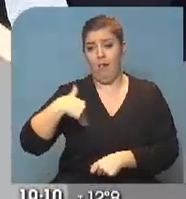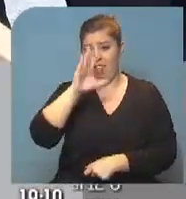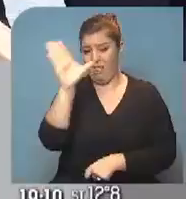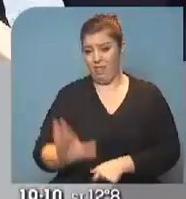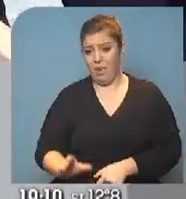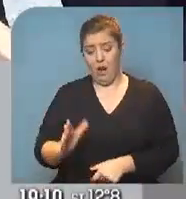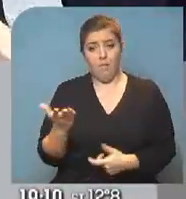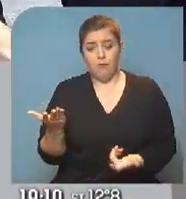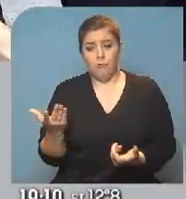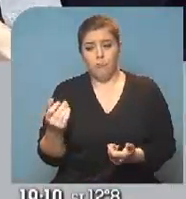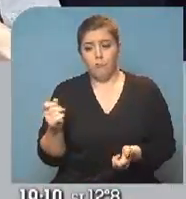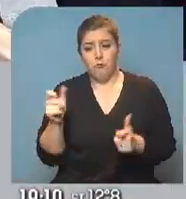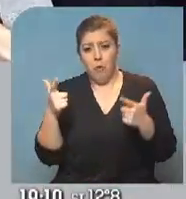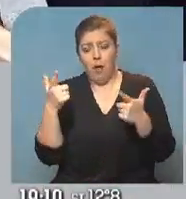lo detuvieran y lo remitieron argentinas